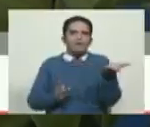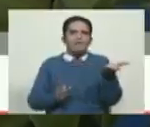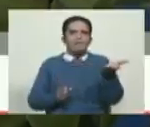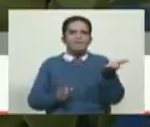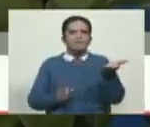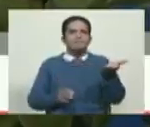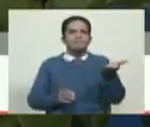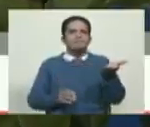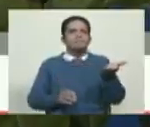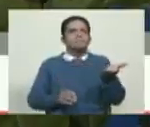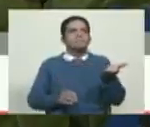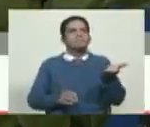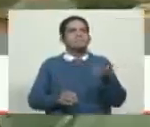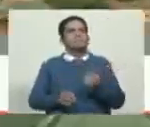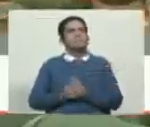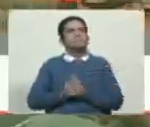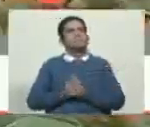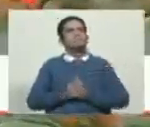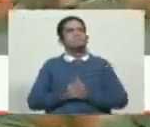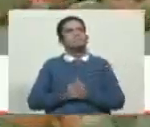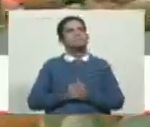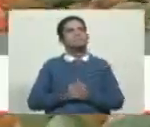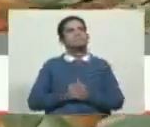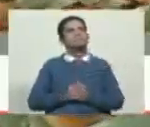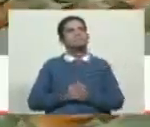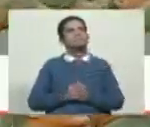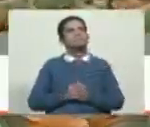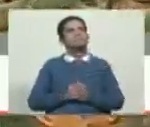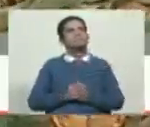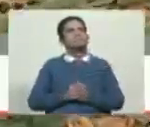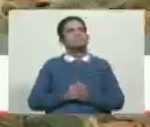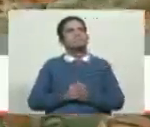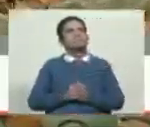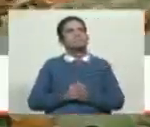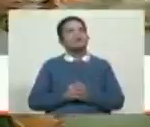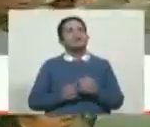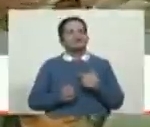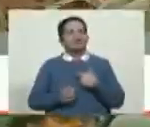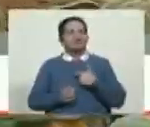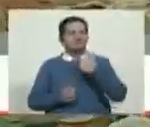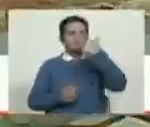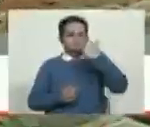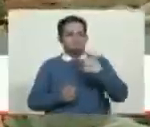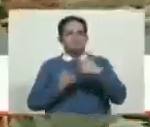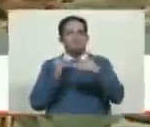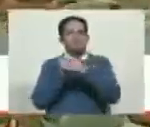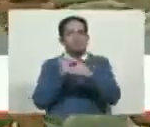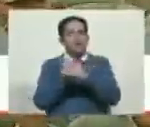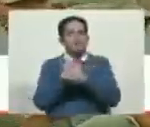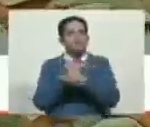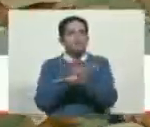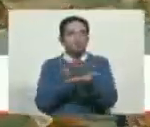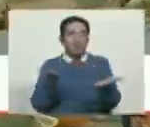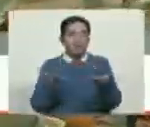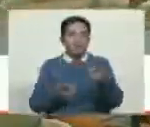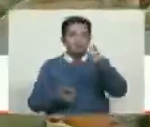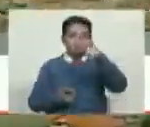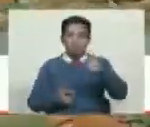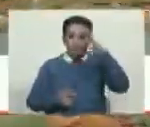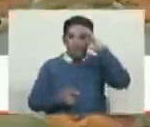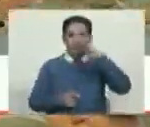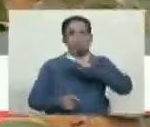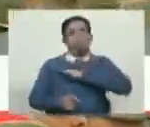en las últimas horas el presidente de la República, Nicolás Maduro Moros: soy uno de ustedes, un soldado, soy un hombre de pueblo